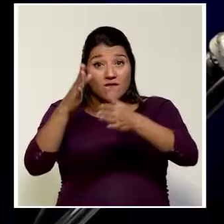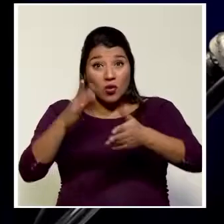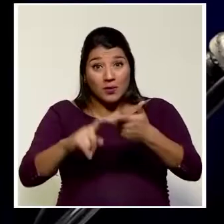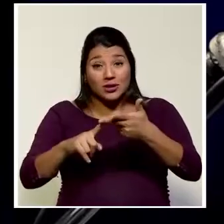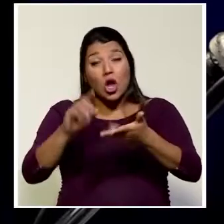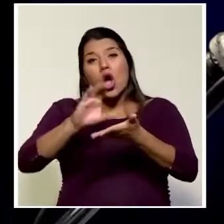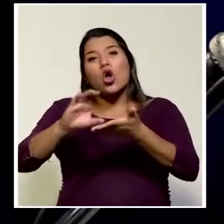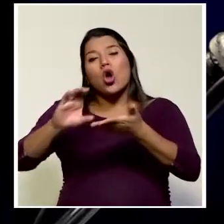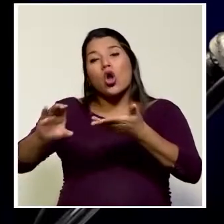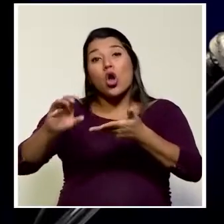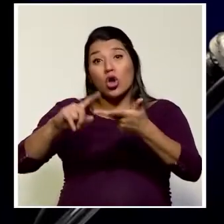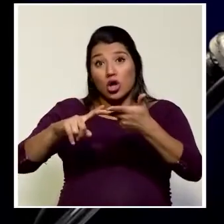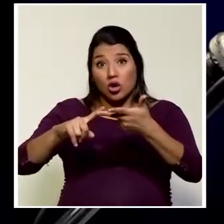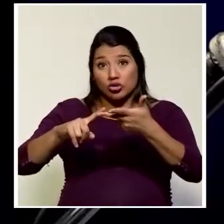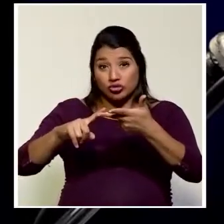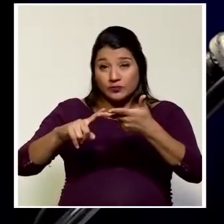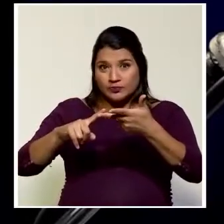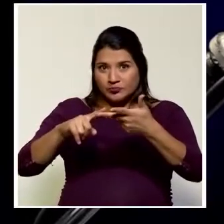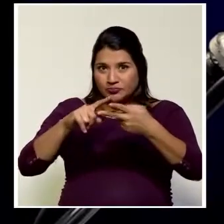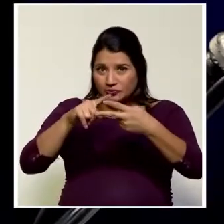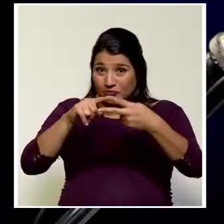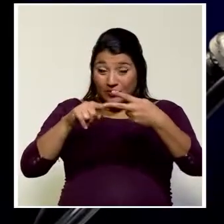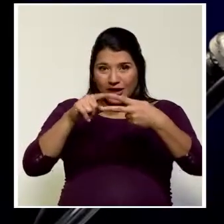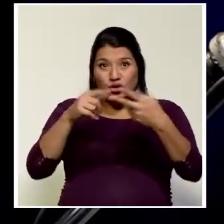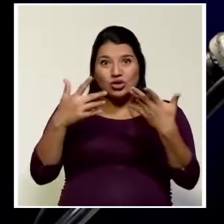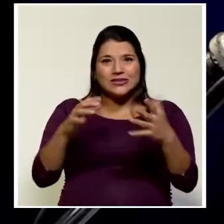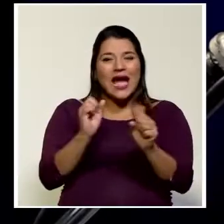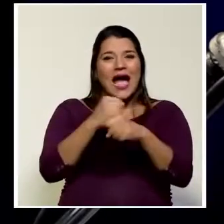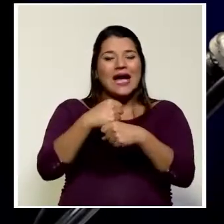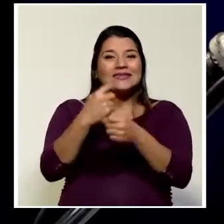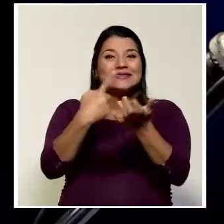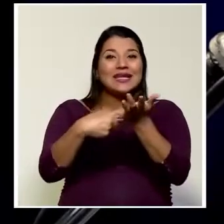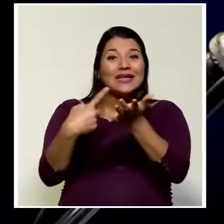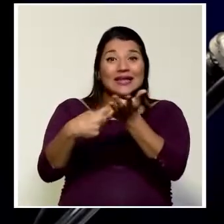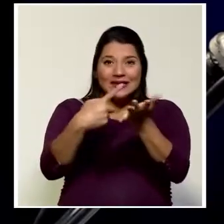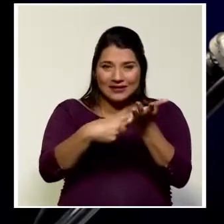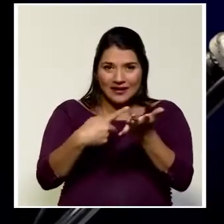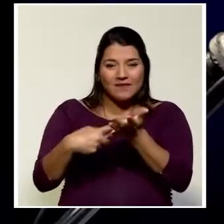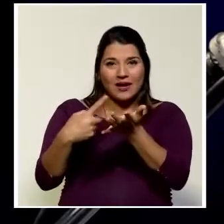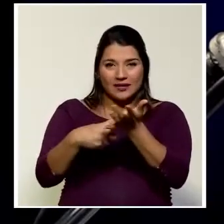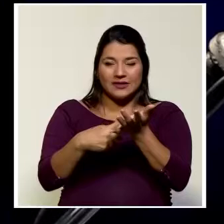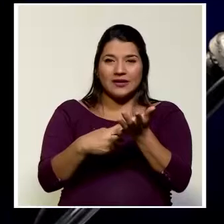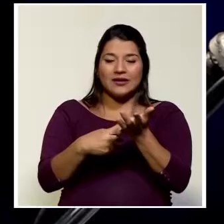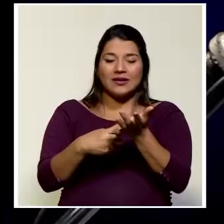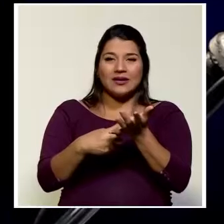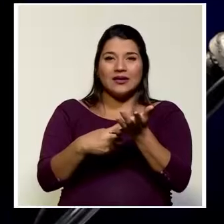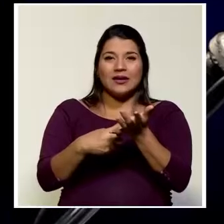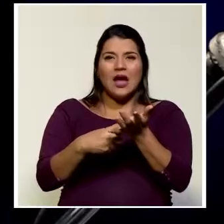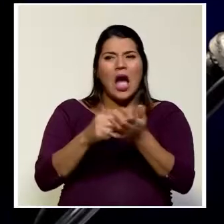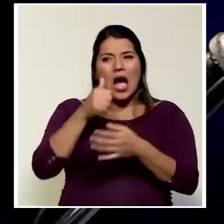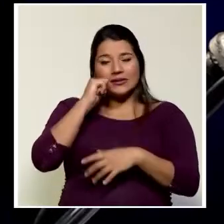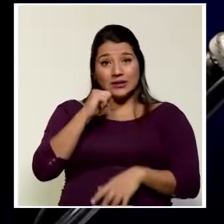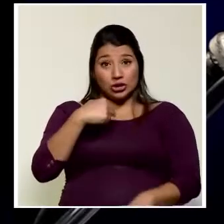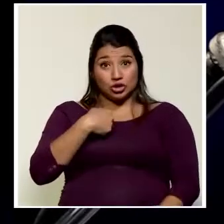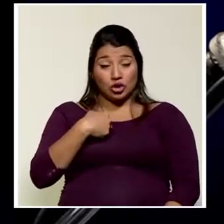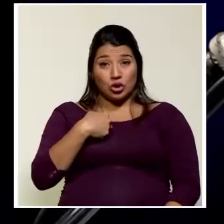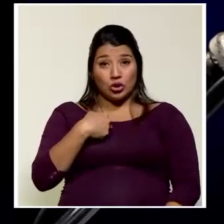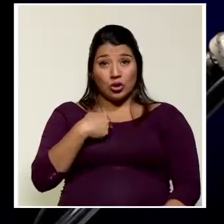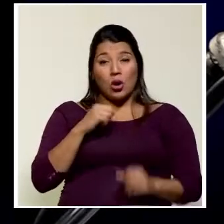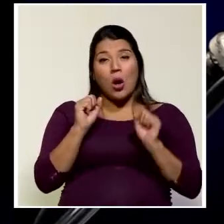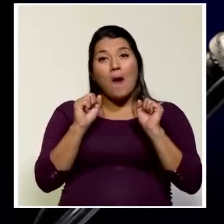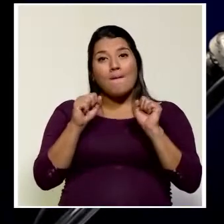realizando unos debates que ya tienen el formato de debate. Ayer yo